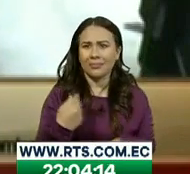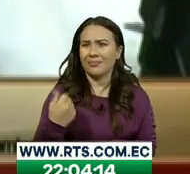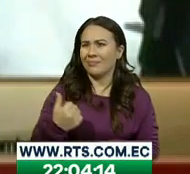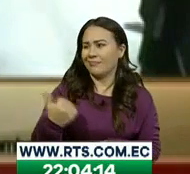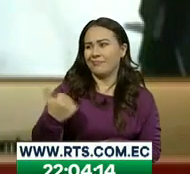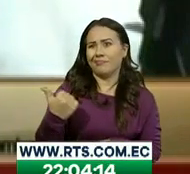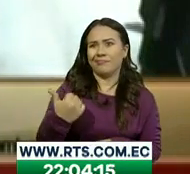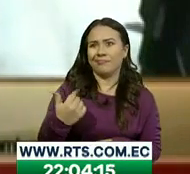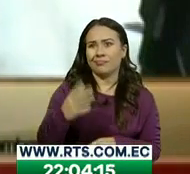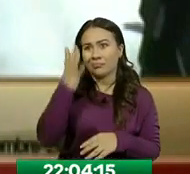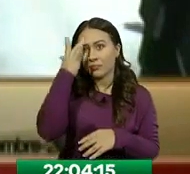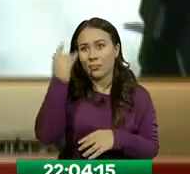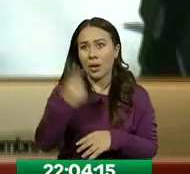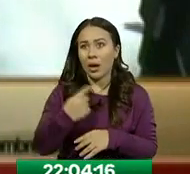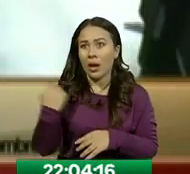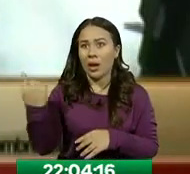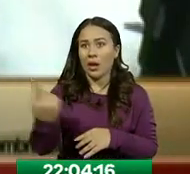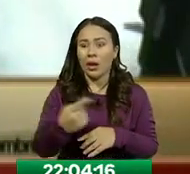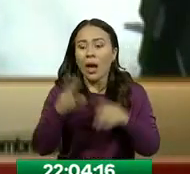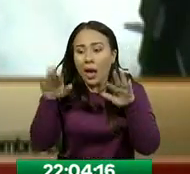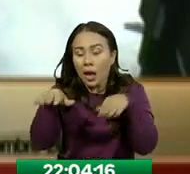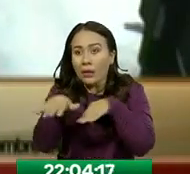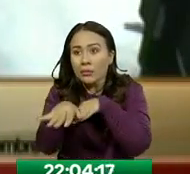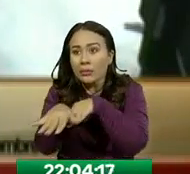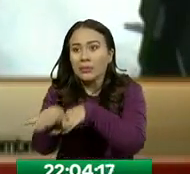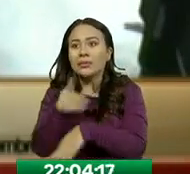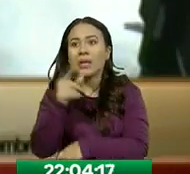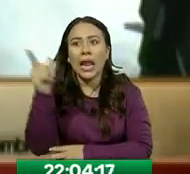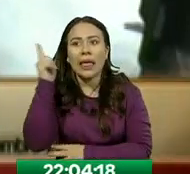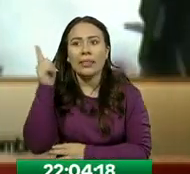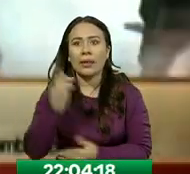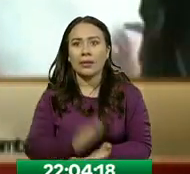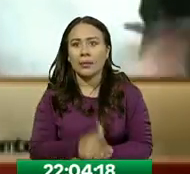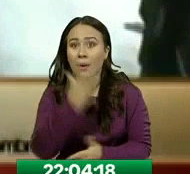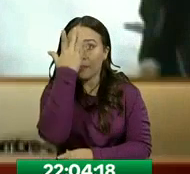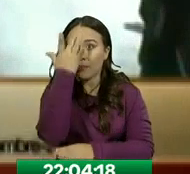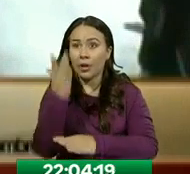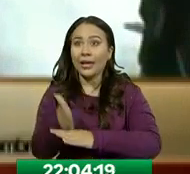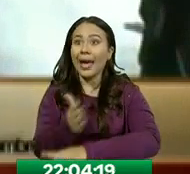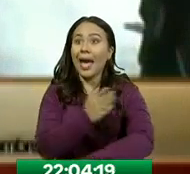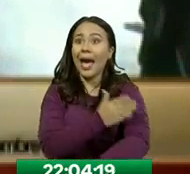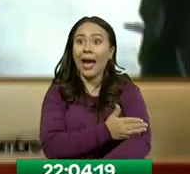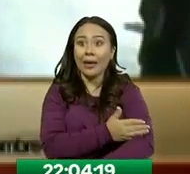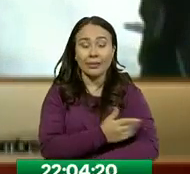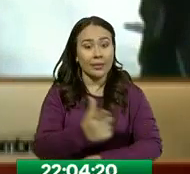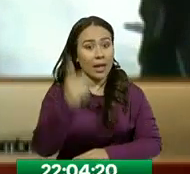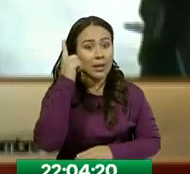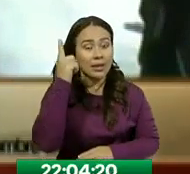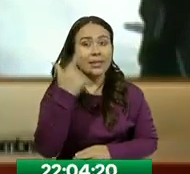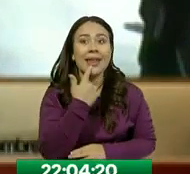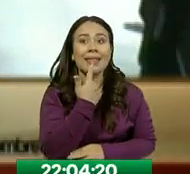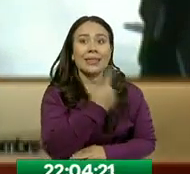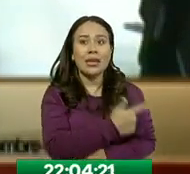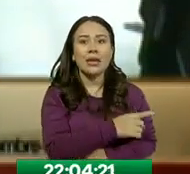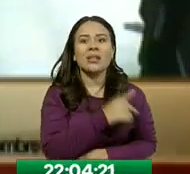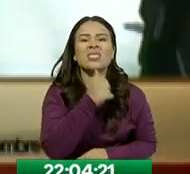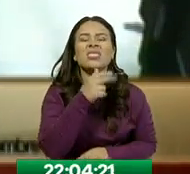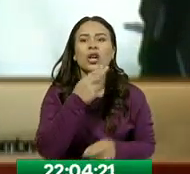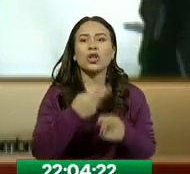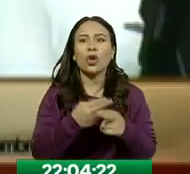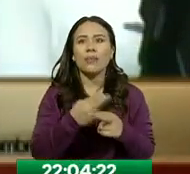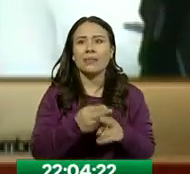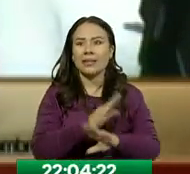ahora terminan siendo los borregos de sus líderes. Porque antes de que los líderes les digan por quién votar, ni